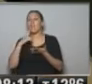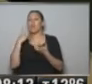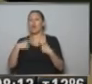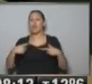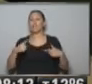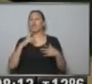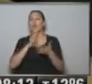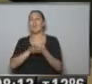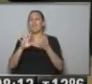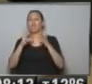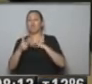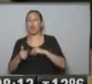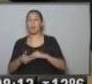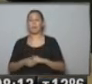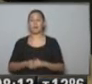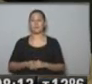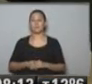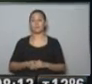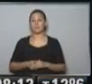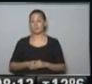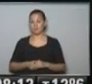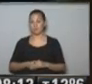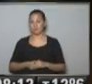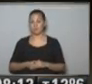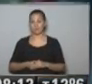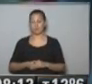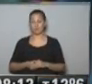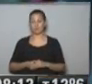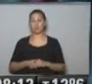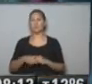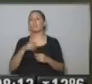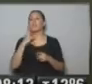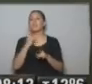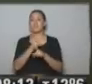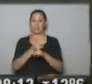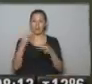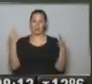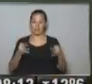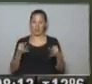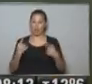nuevos formatos. Y bueno, siempre desde la calidad.